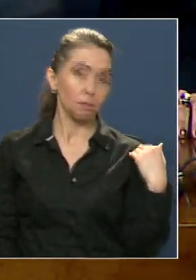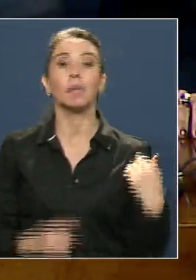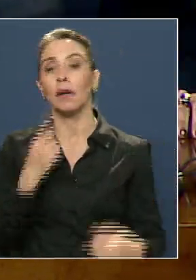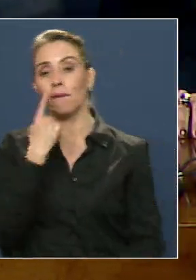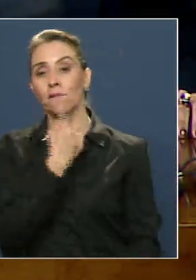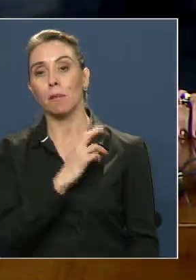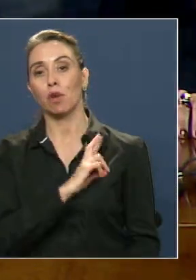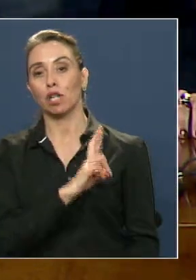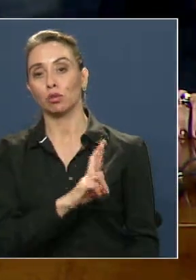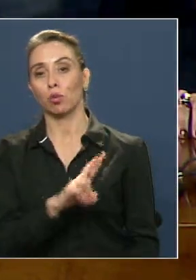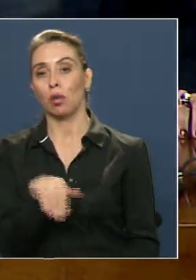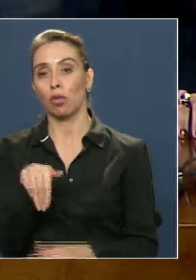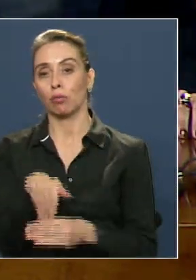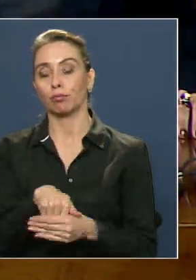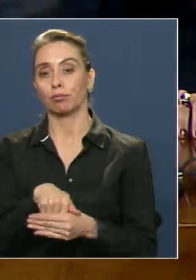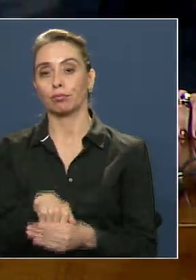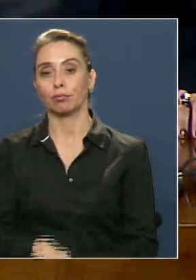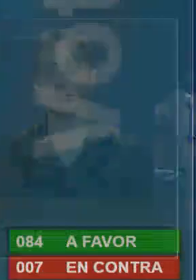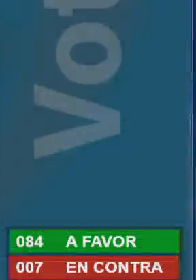Resultado de la votación.